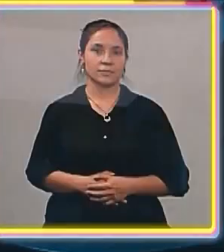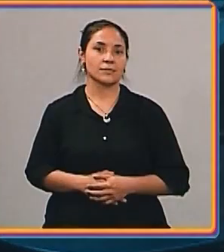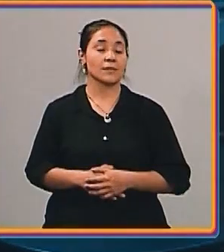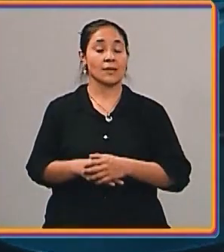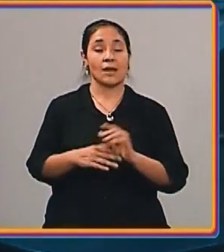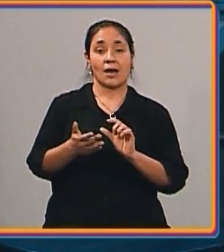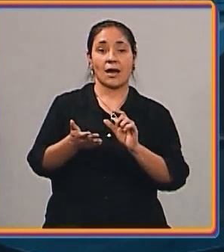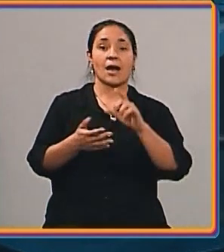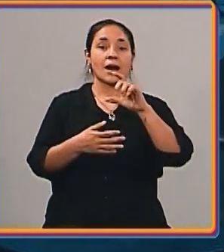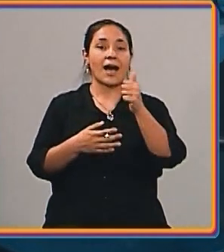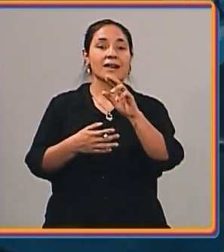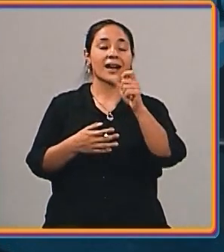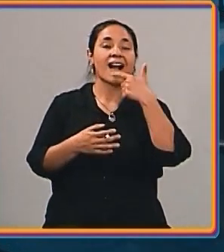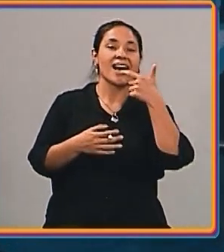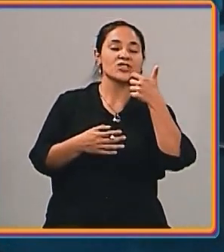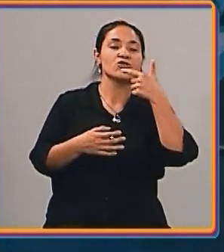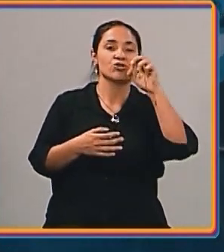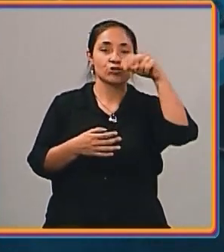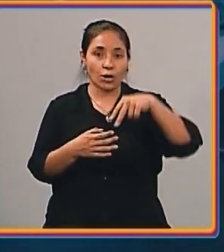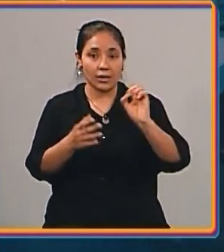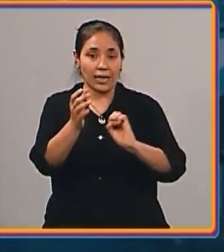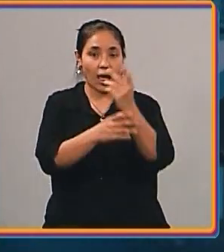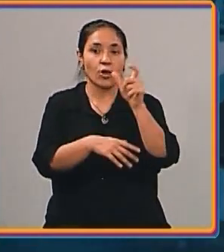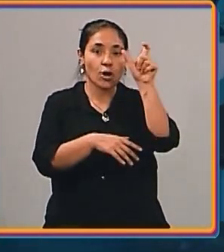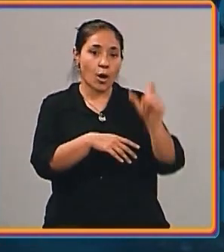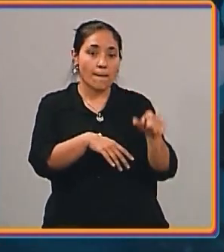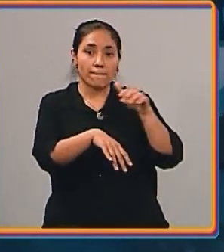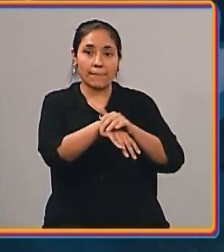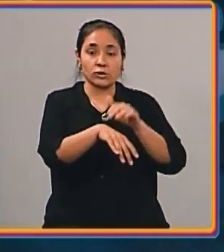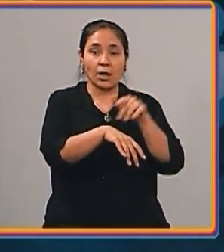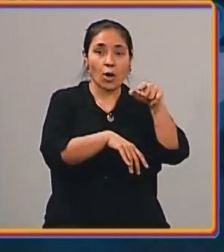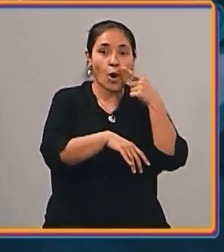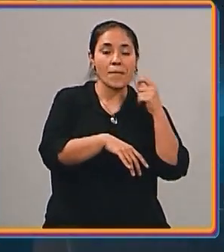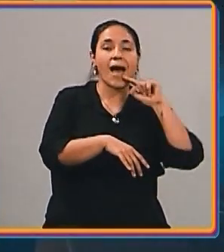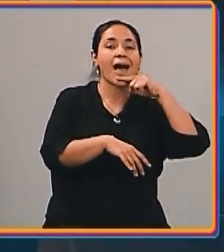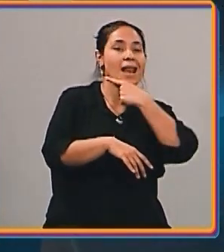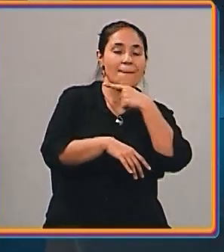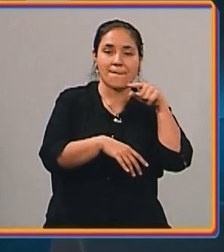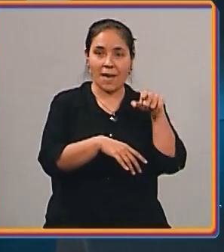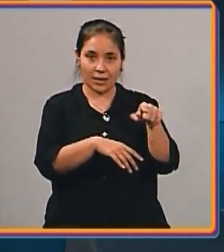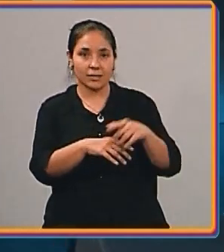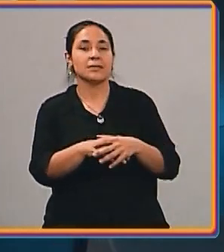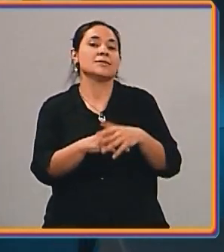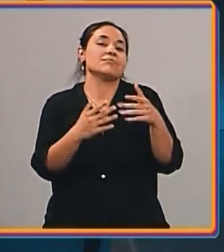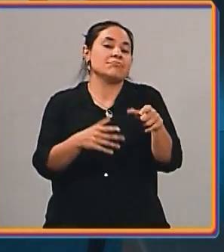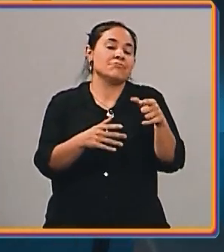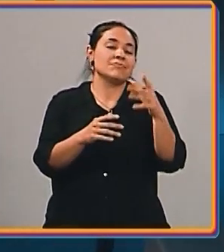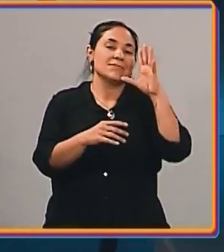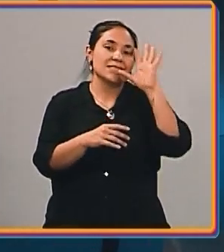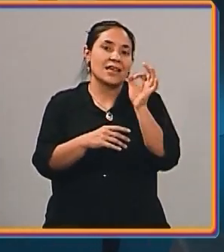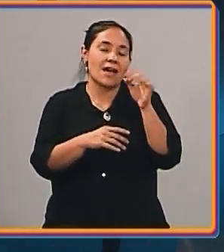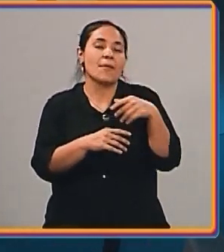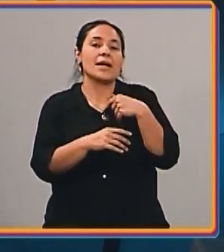El creador de Carcassonne es alemán y su nacionalidad no debería sorprendernos. Curiosamente, quienes mejor siguieron